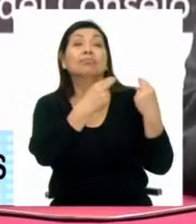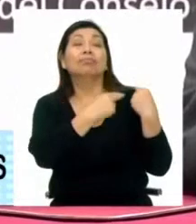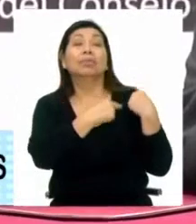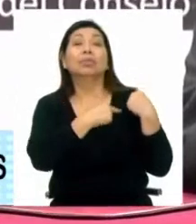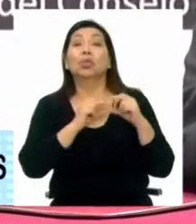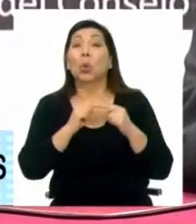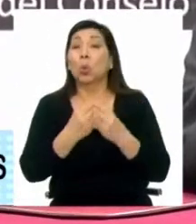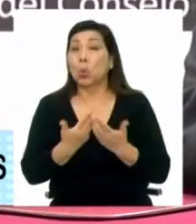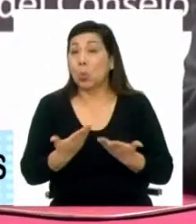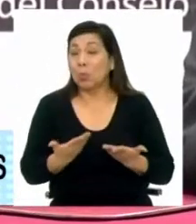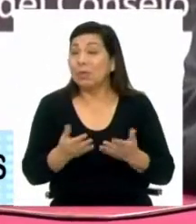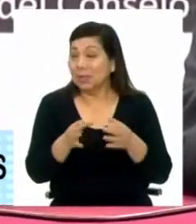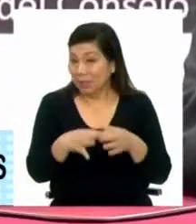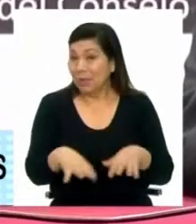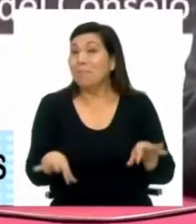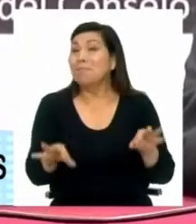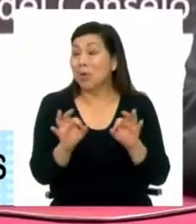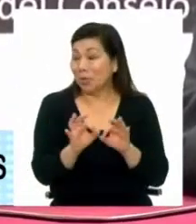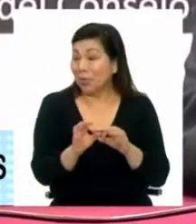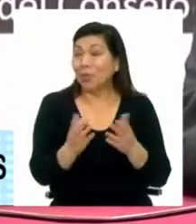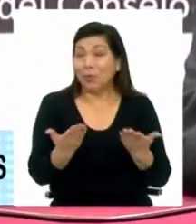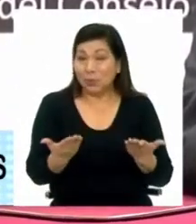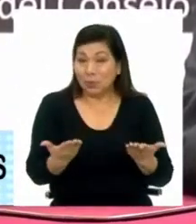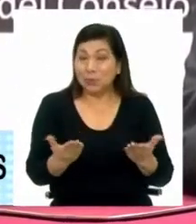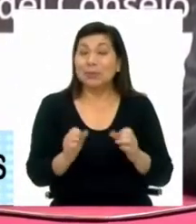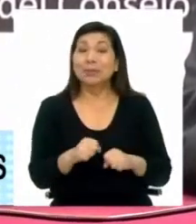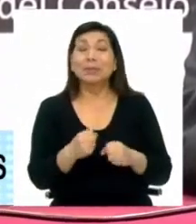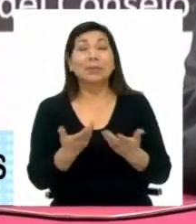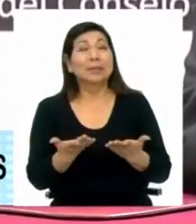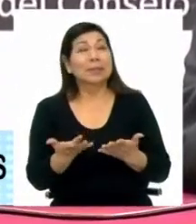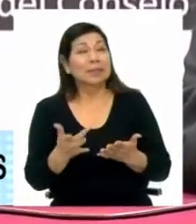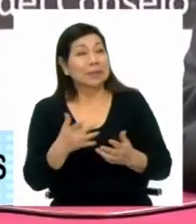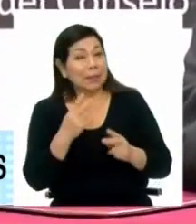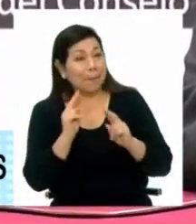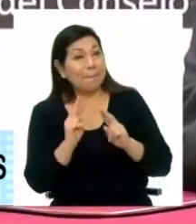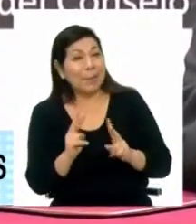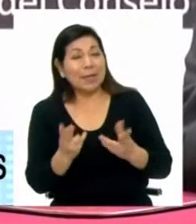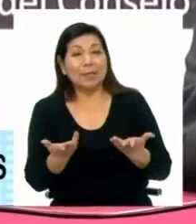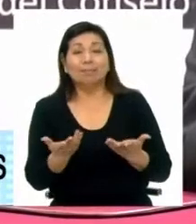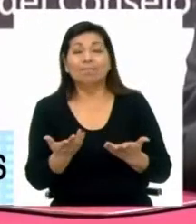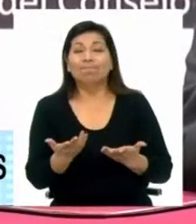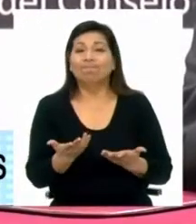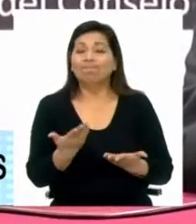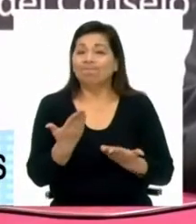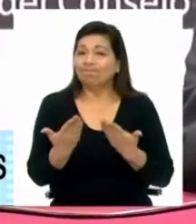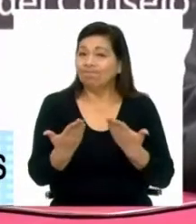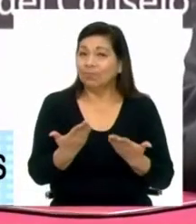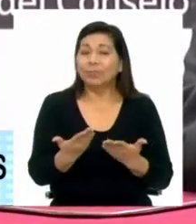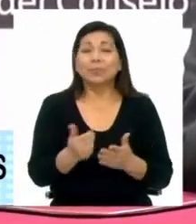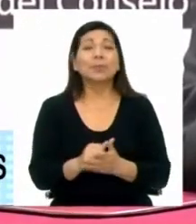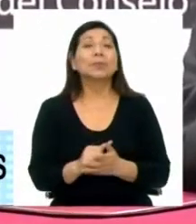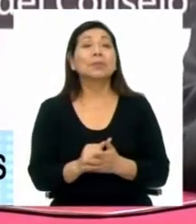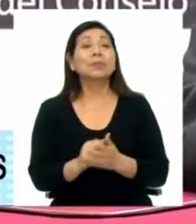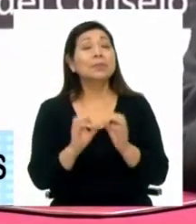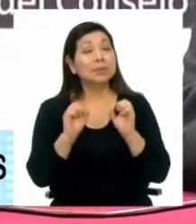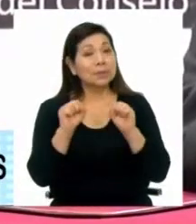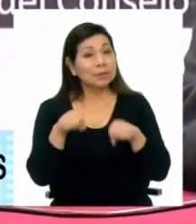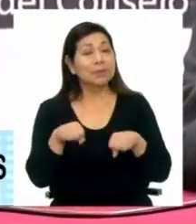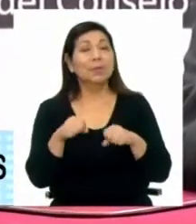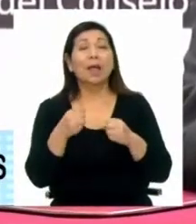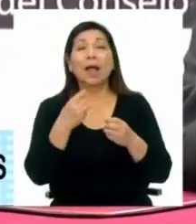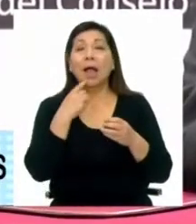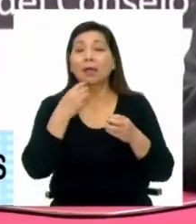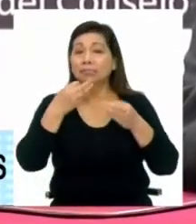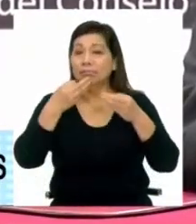este sector que es tan estratégico y seguro sensible. Nuestra intención es asegurar